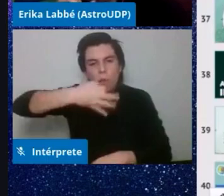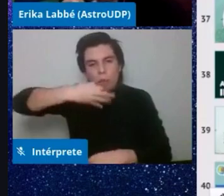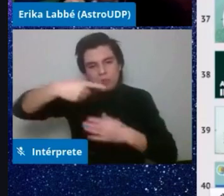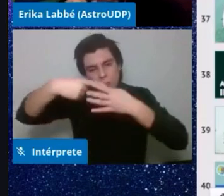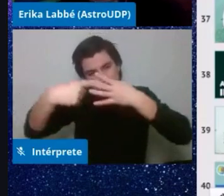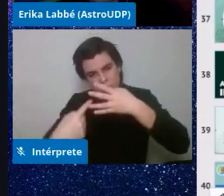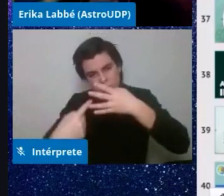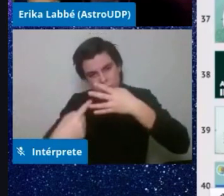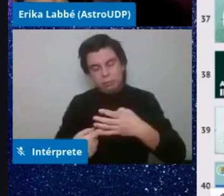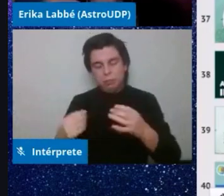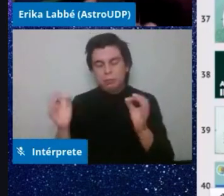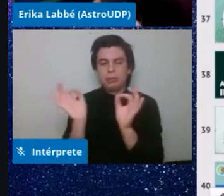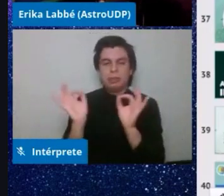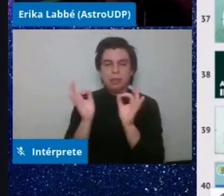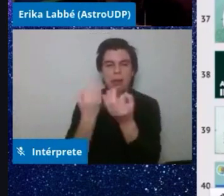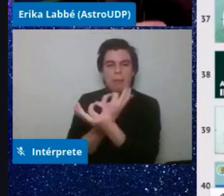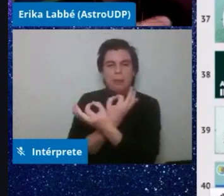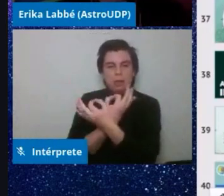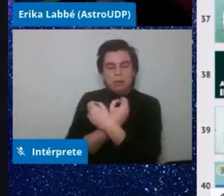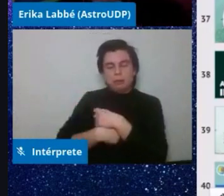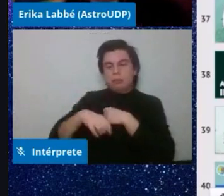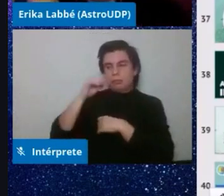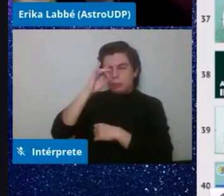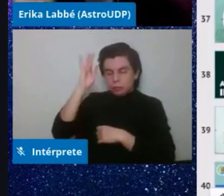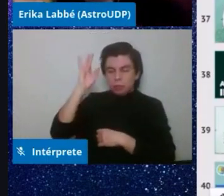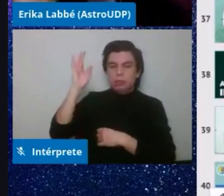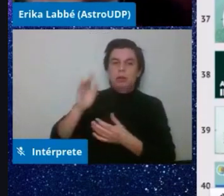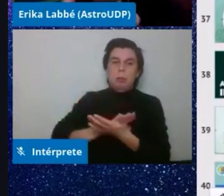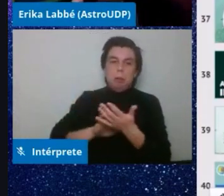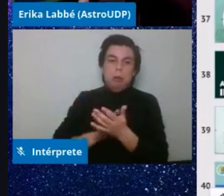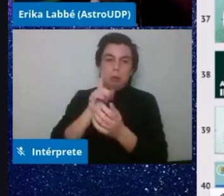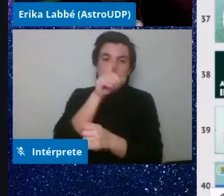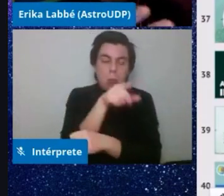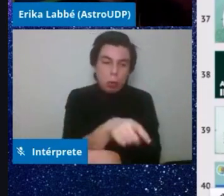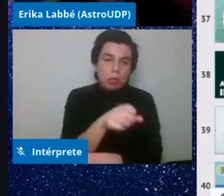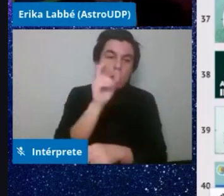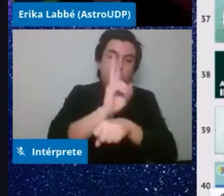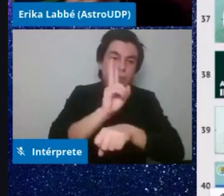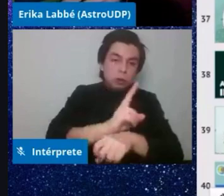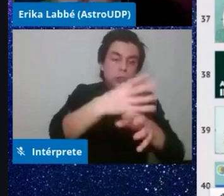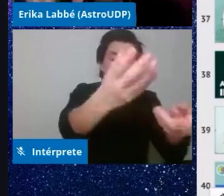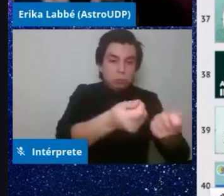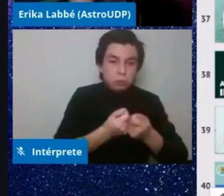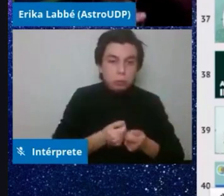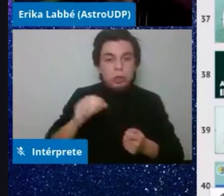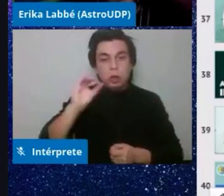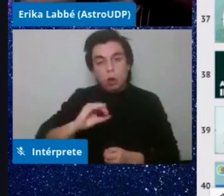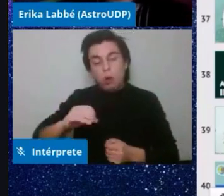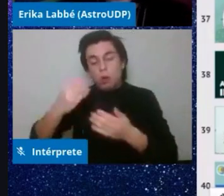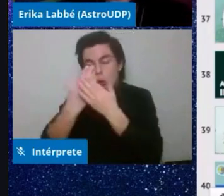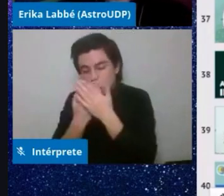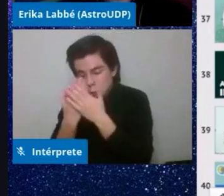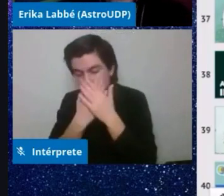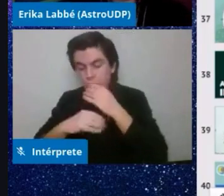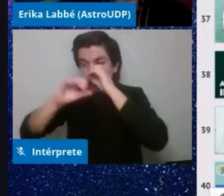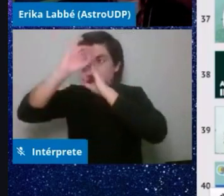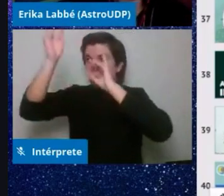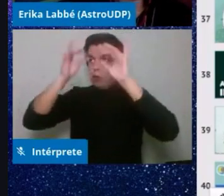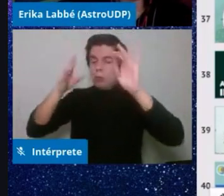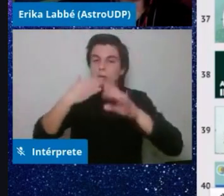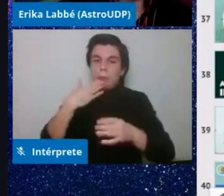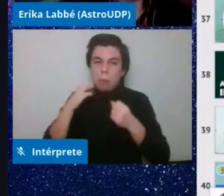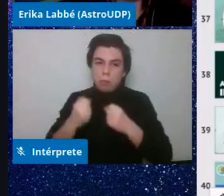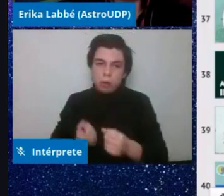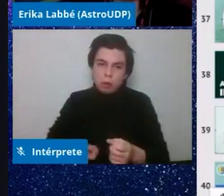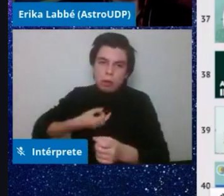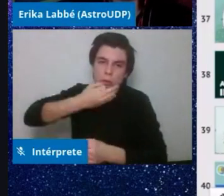sonidos. Pero ese material, por ejemplo, si lo puede agarrar un profesor o un estudiante de astronomía, también le puede poner su propio relato,